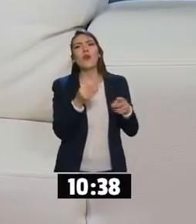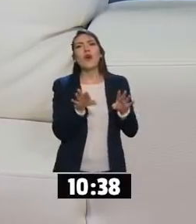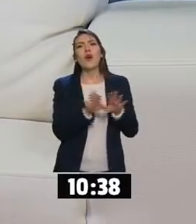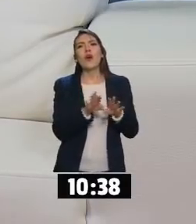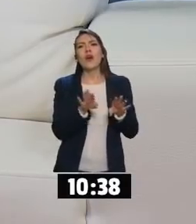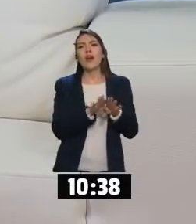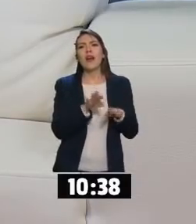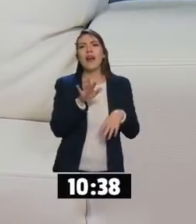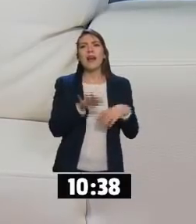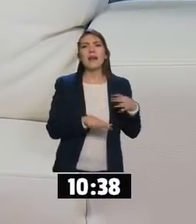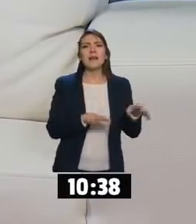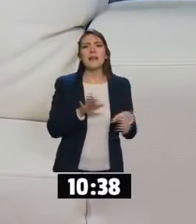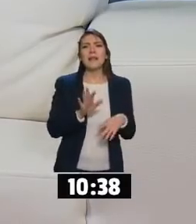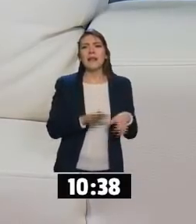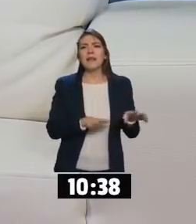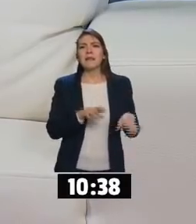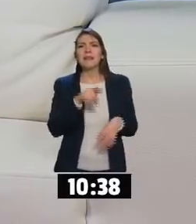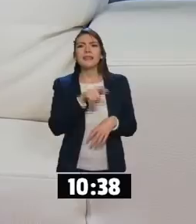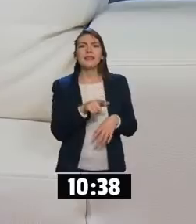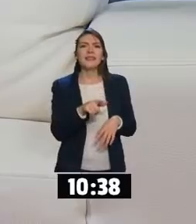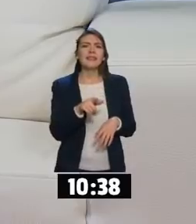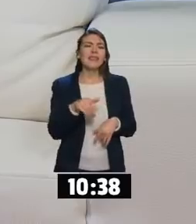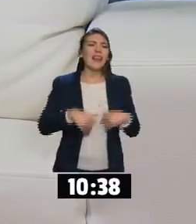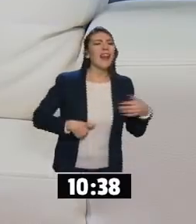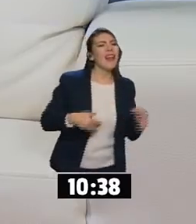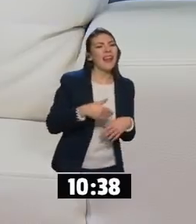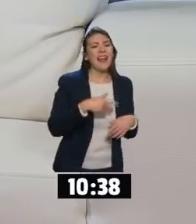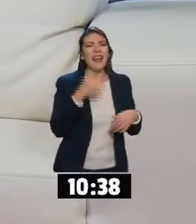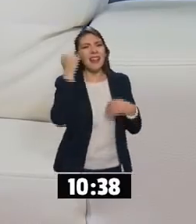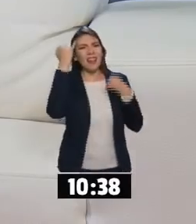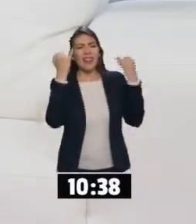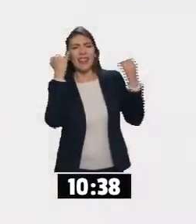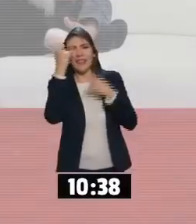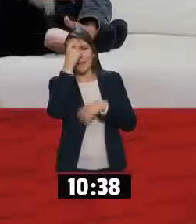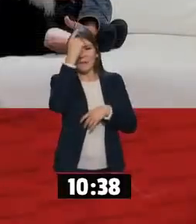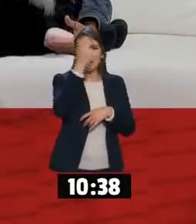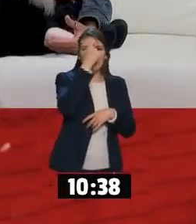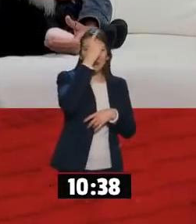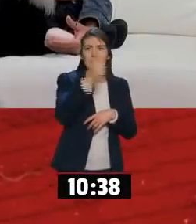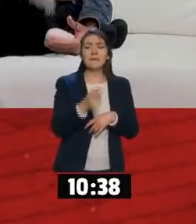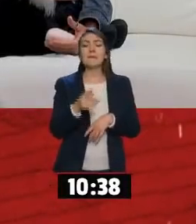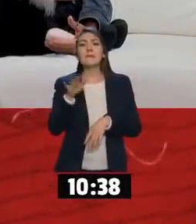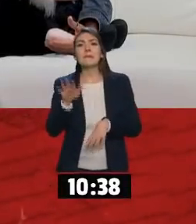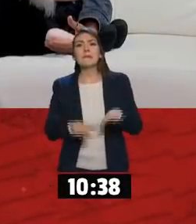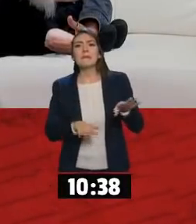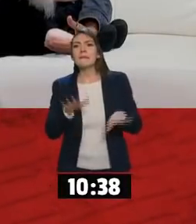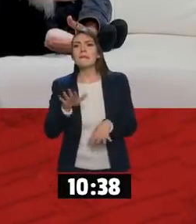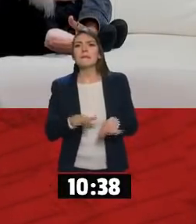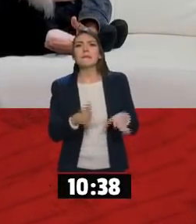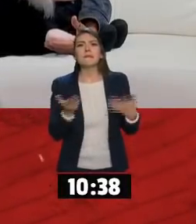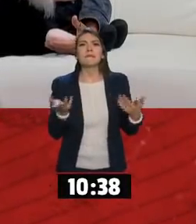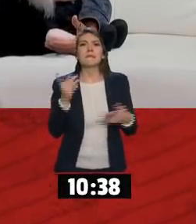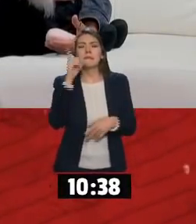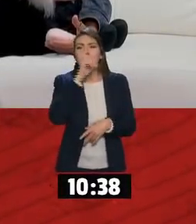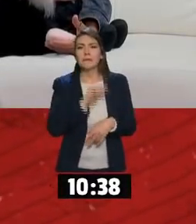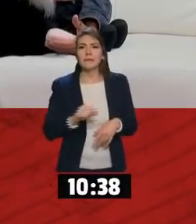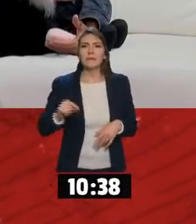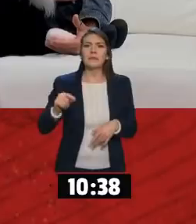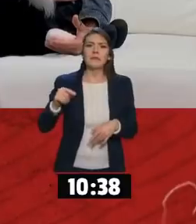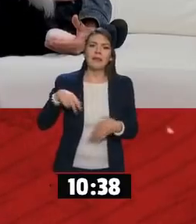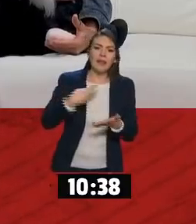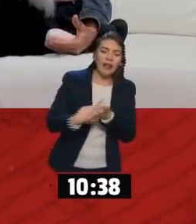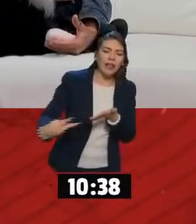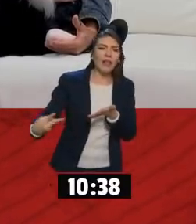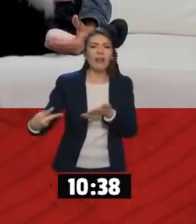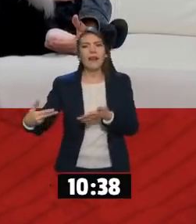deseada y alguna indeseada, por decirlo de alguna manera, porque tenemos 1000 accidentes todo el tiempo. Claro. Cosa que amamos mucho y